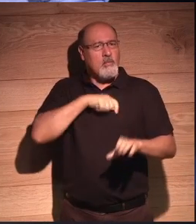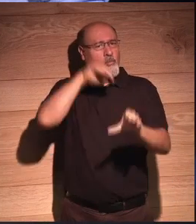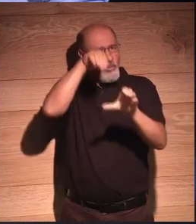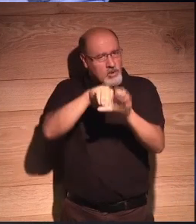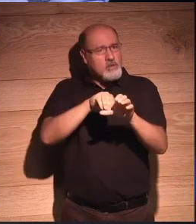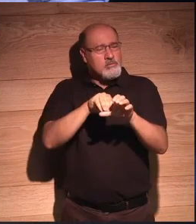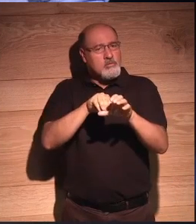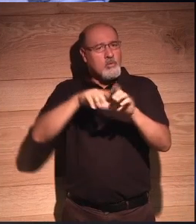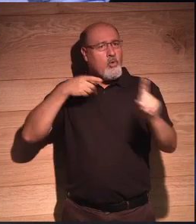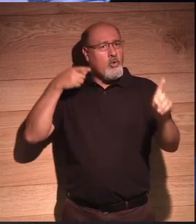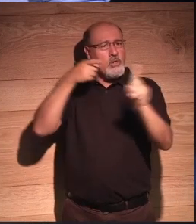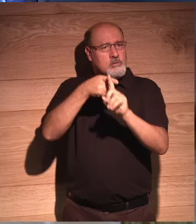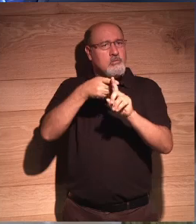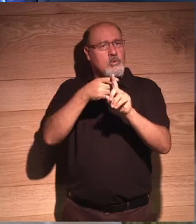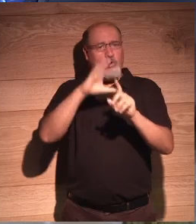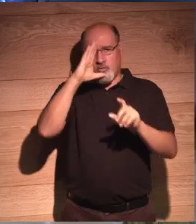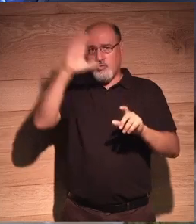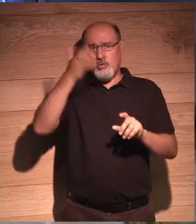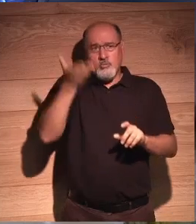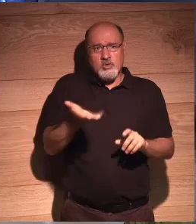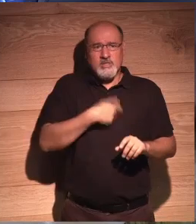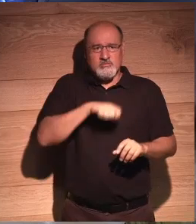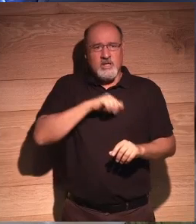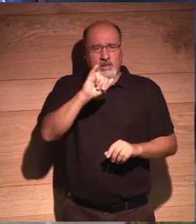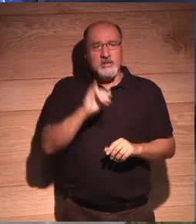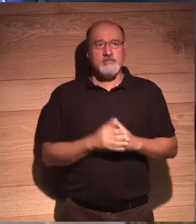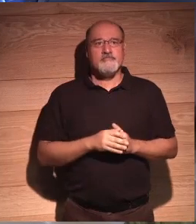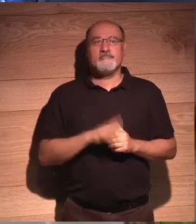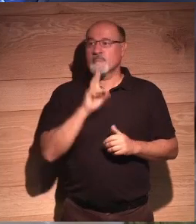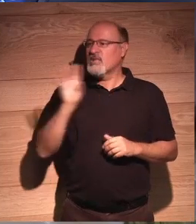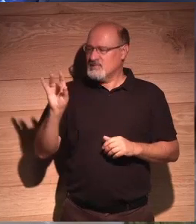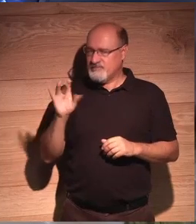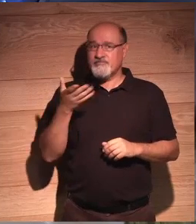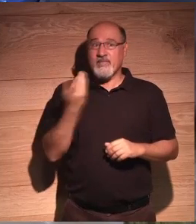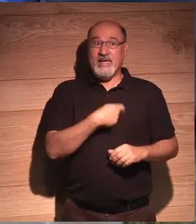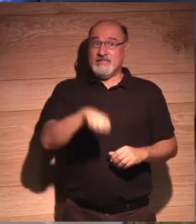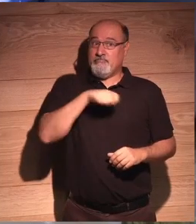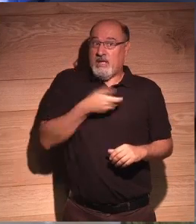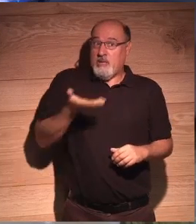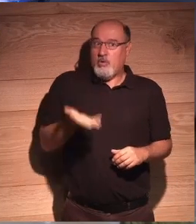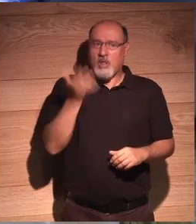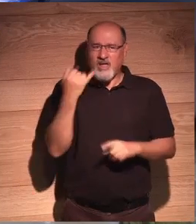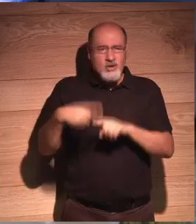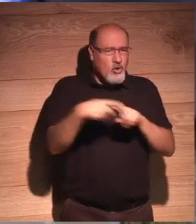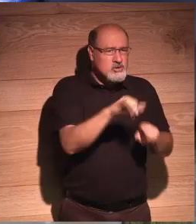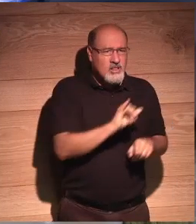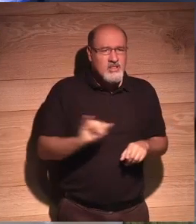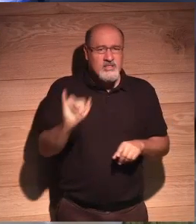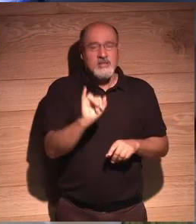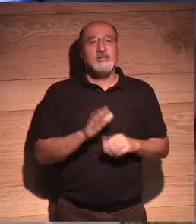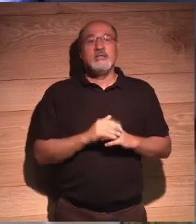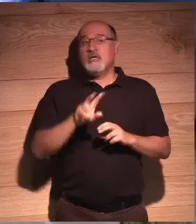creo que algunos sí que hay, pero... De la importancia de España sí que hay cosas. En cuanto a salir